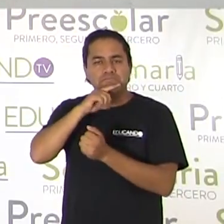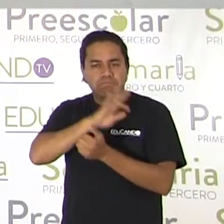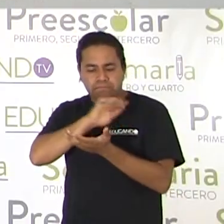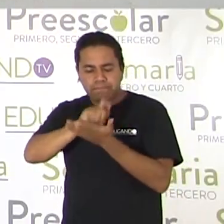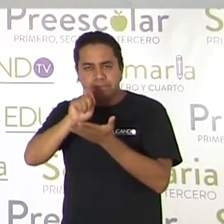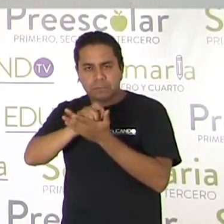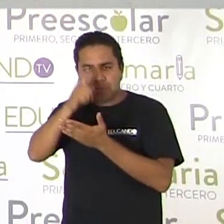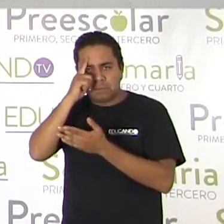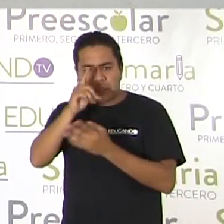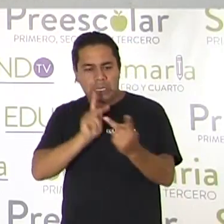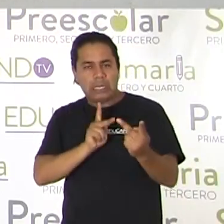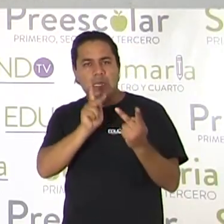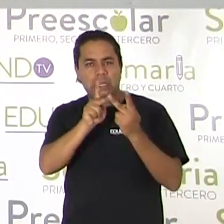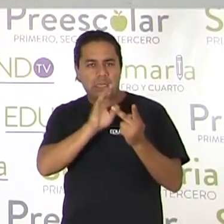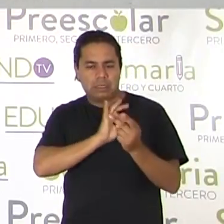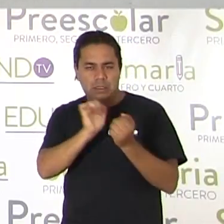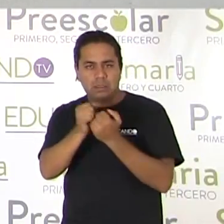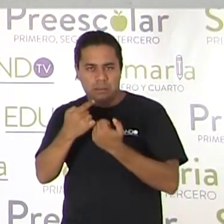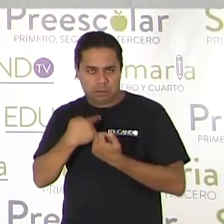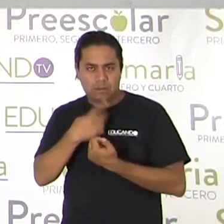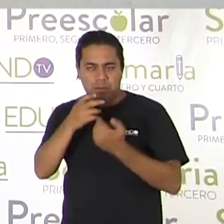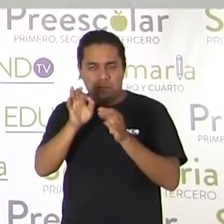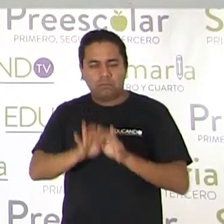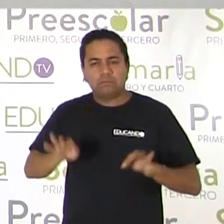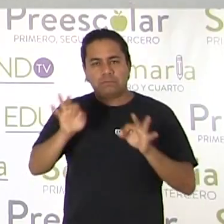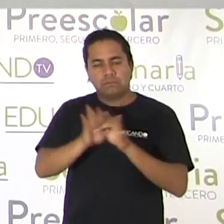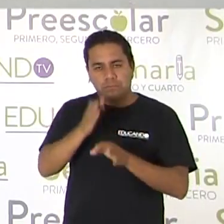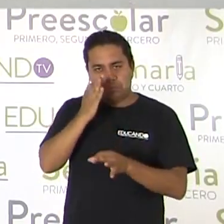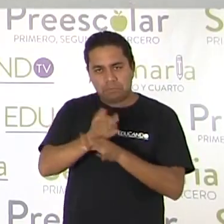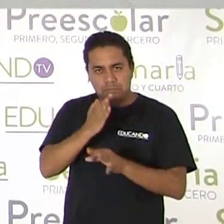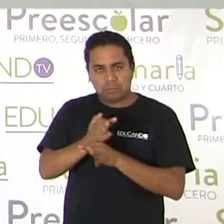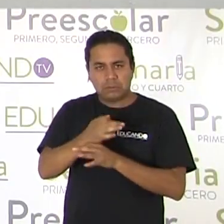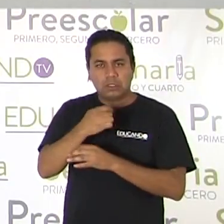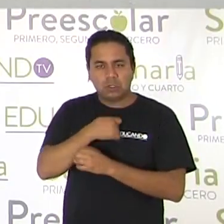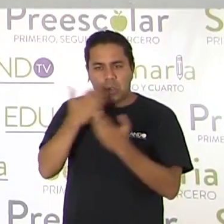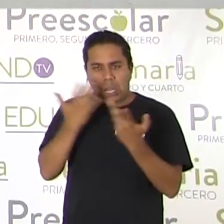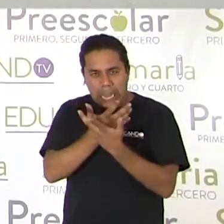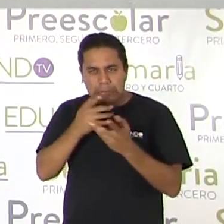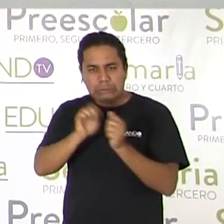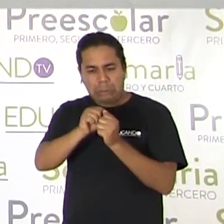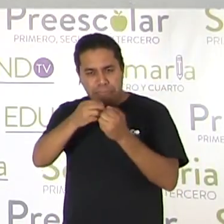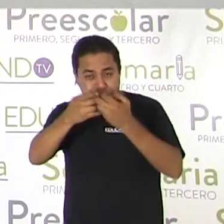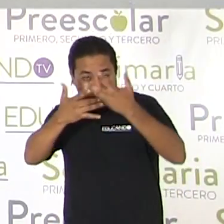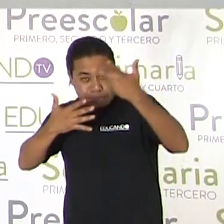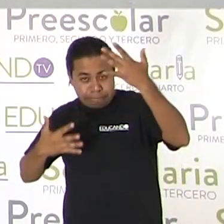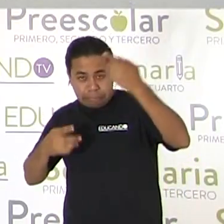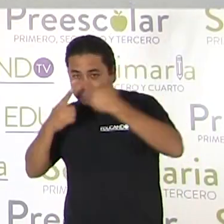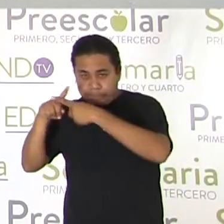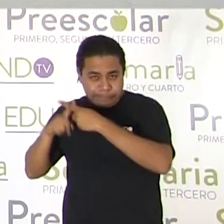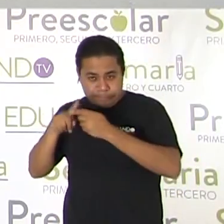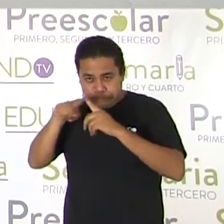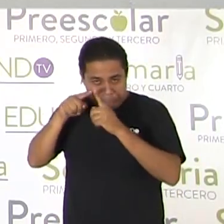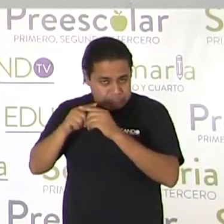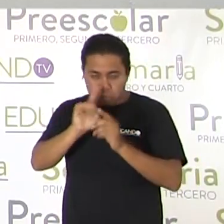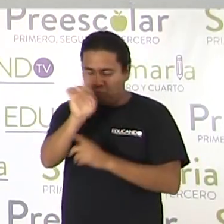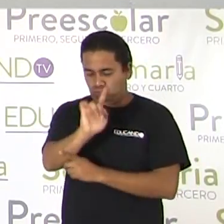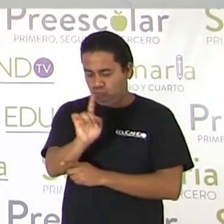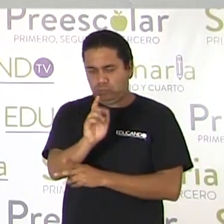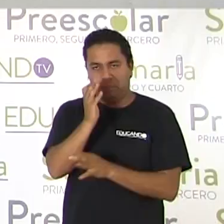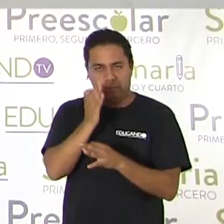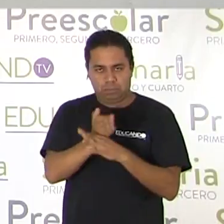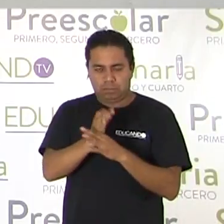así es. Es importante, es muy importante eso. En este caso no voy a desarrollar los algoritmos porque no es el tema, sino